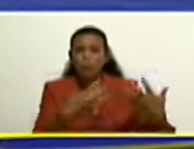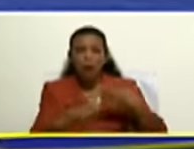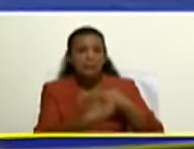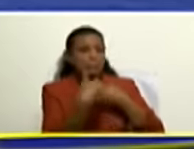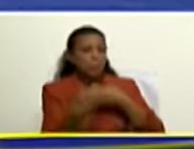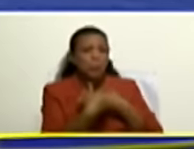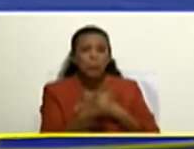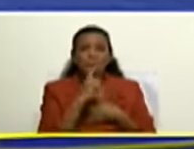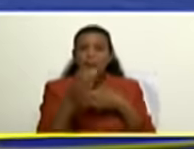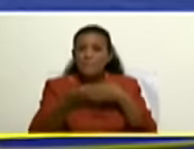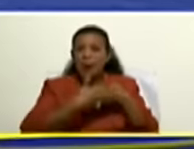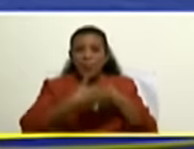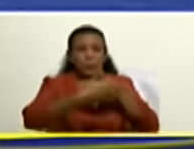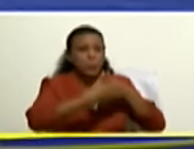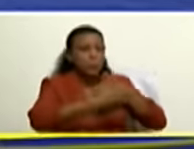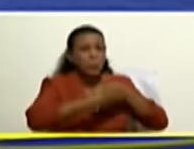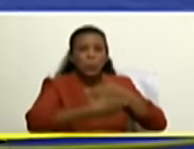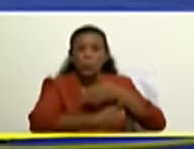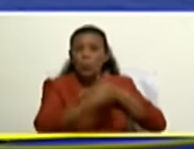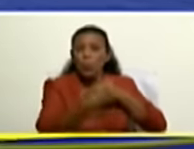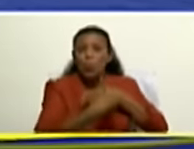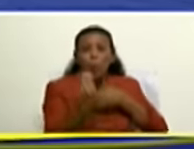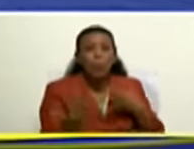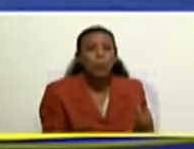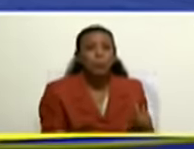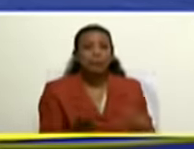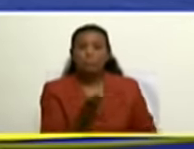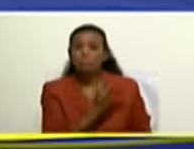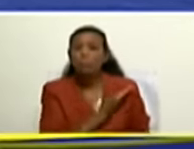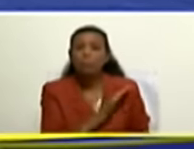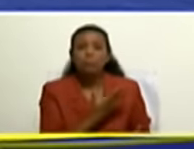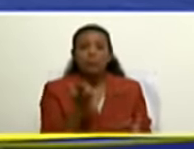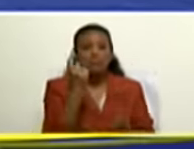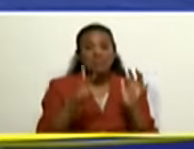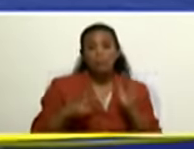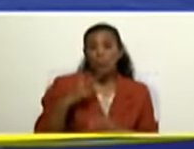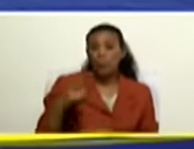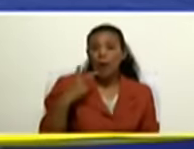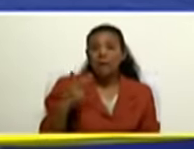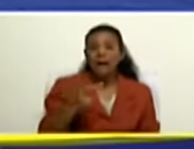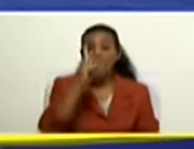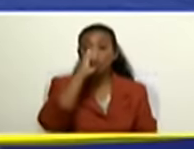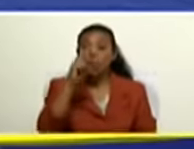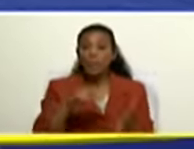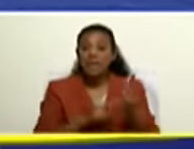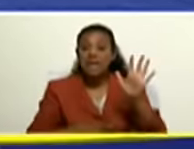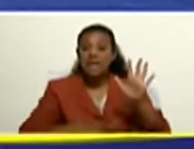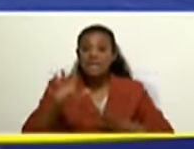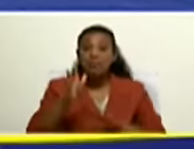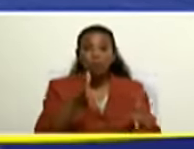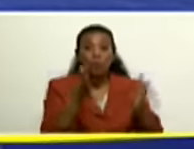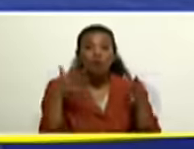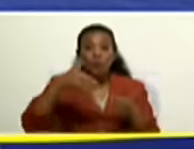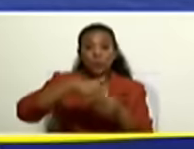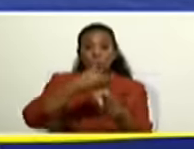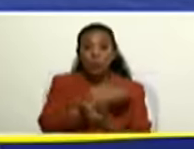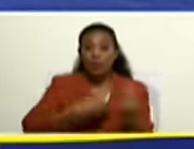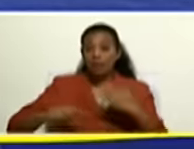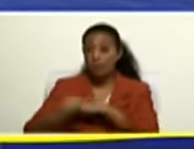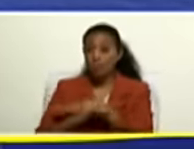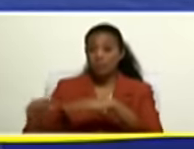nunca antes vistos. La agresión política, diplomática. Y en el año 2015 triunfa en las elecciones de